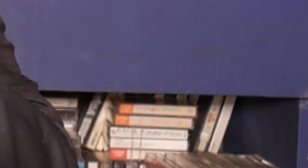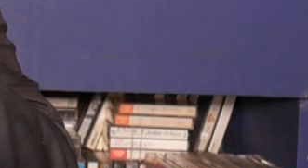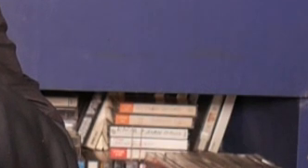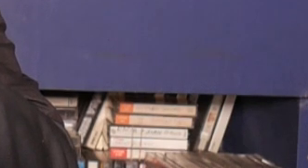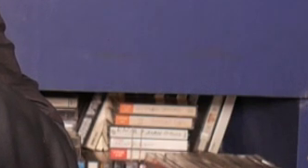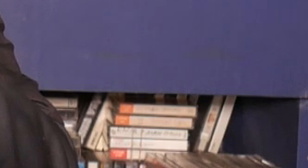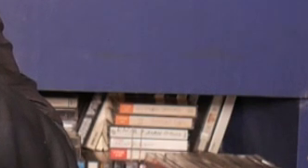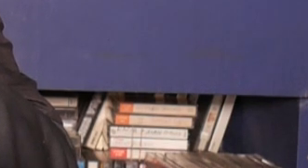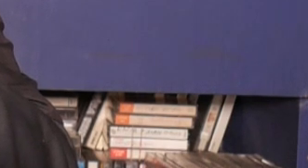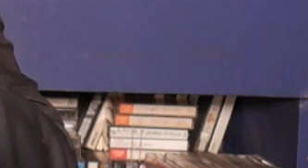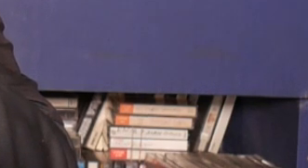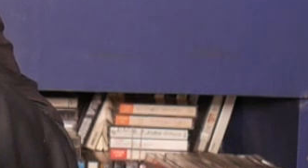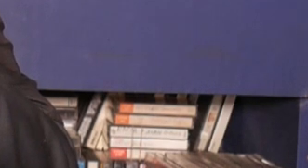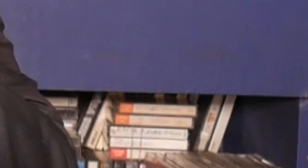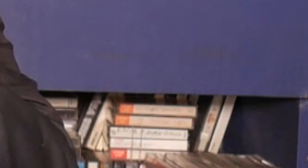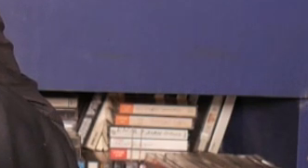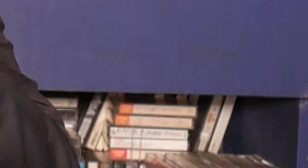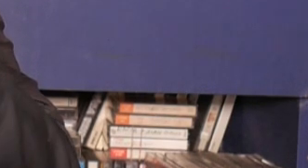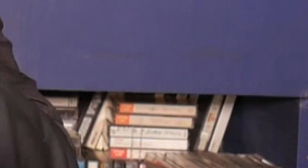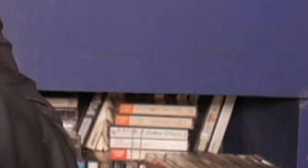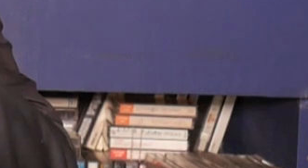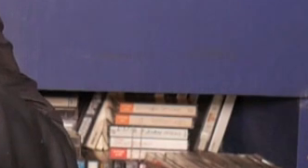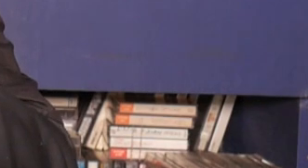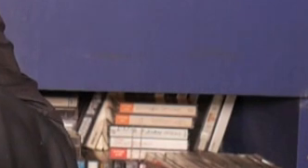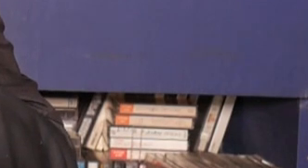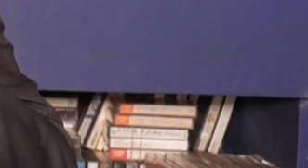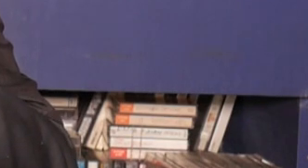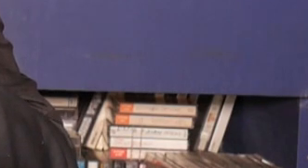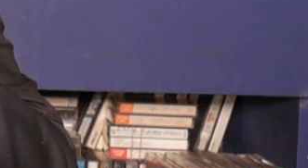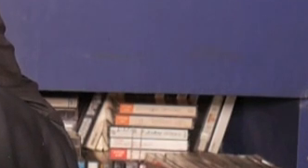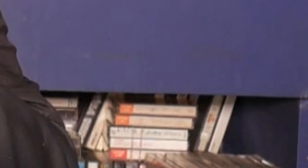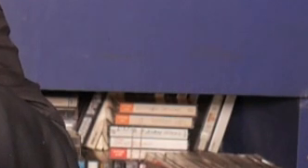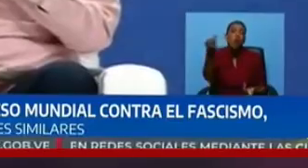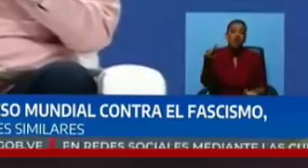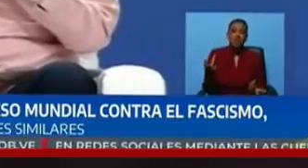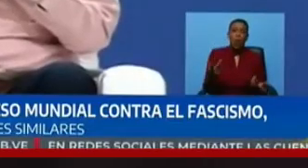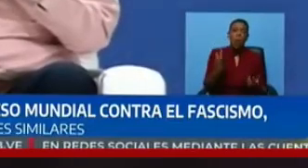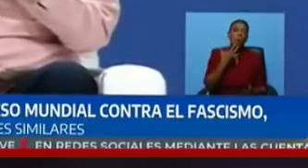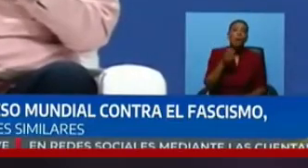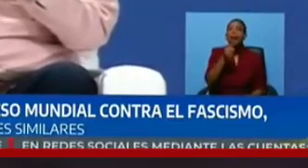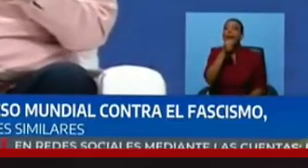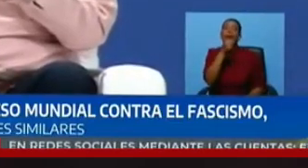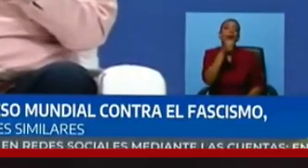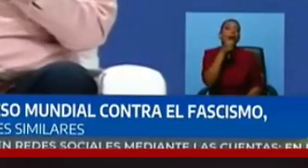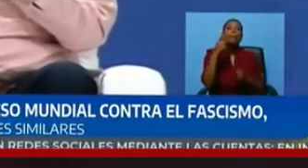Maduro en el cierre de este Congreso Mundial contra el Fascismo. Vamos a verlo.